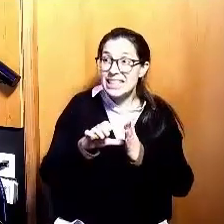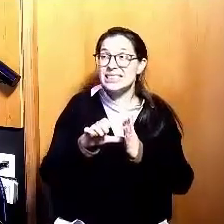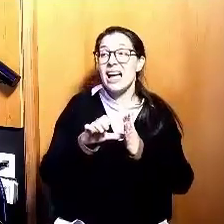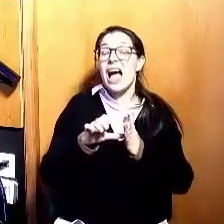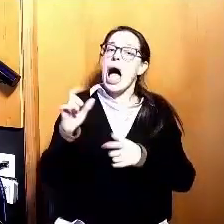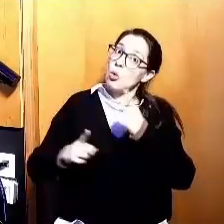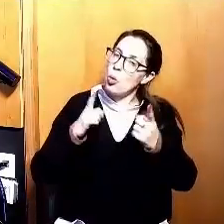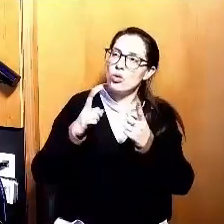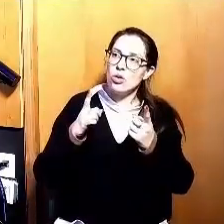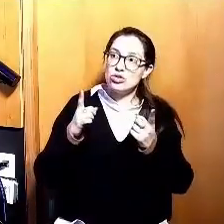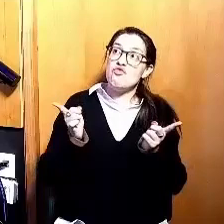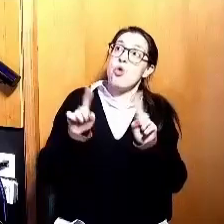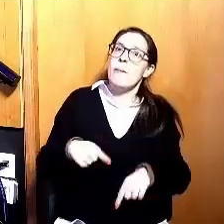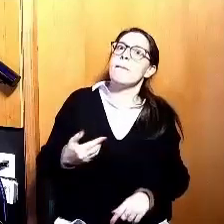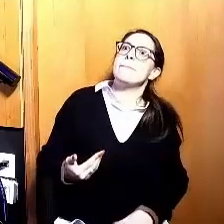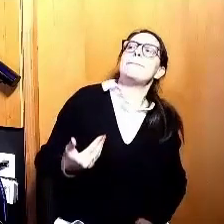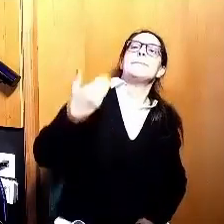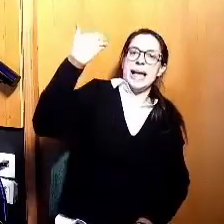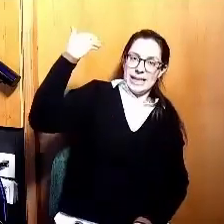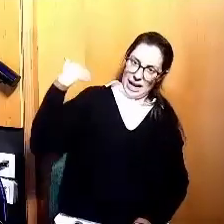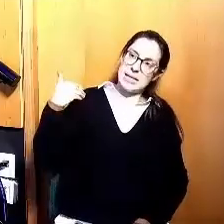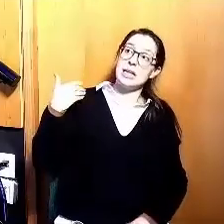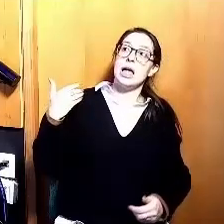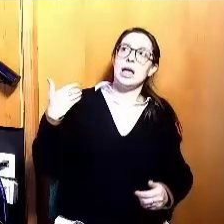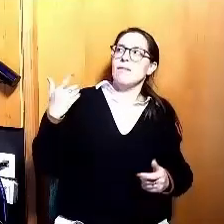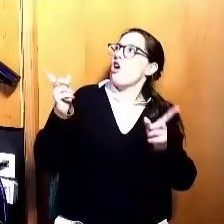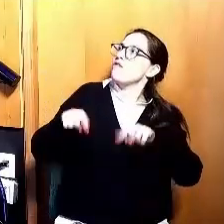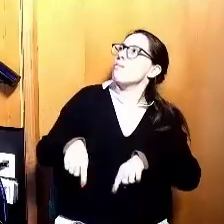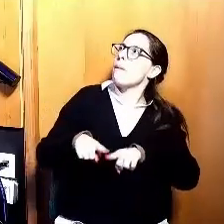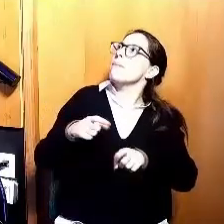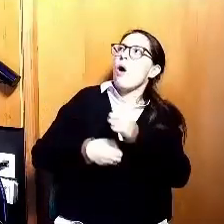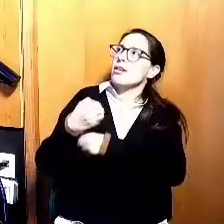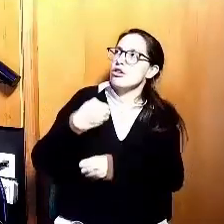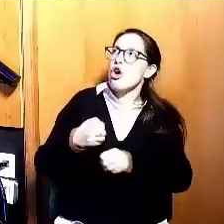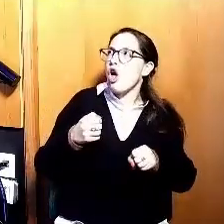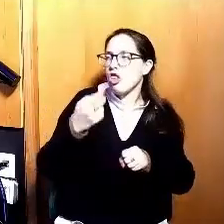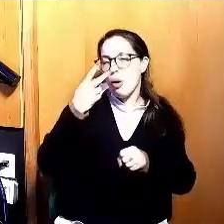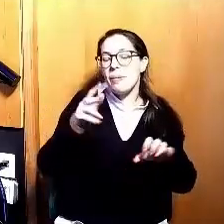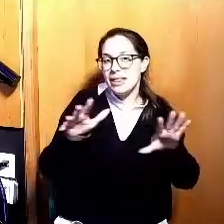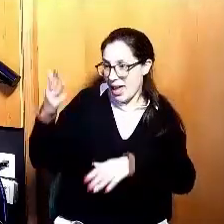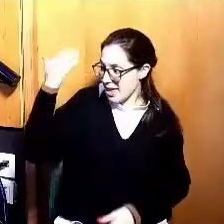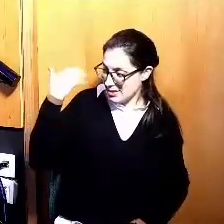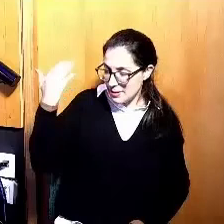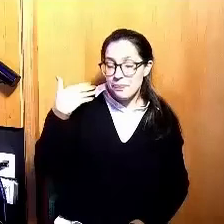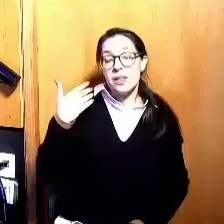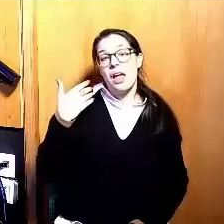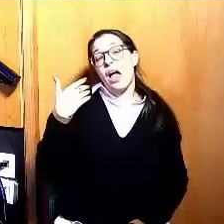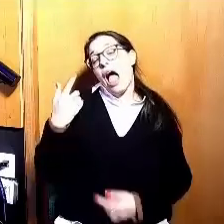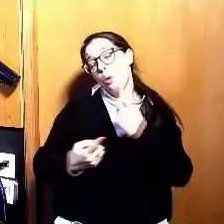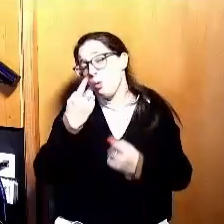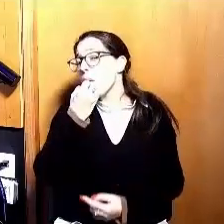atrás trepitoso y estamos de vuelta en 2010 y otros que no tanto,